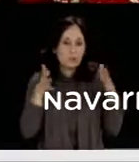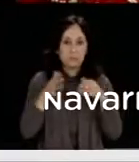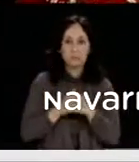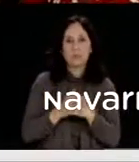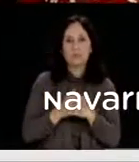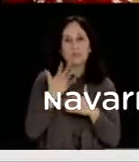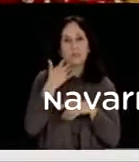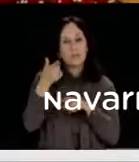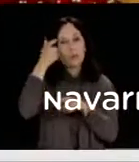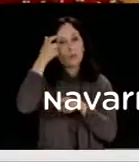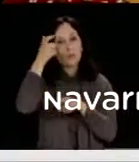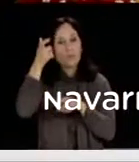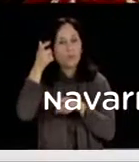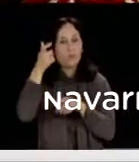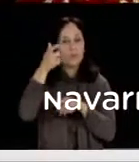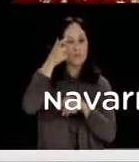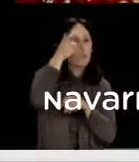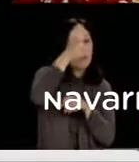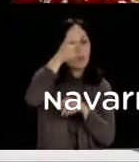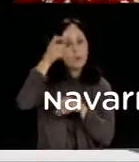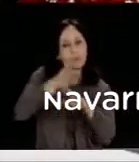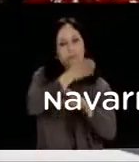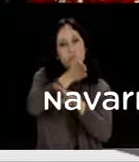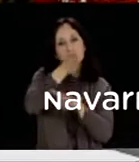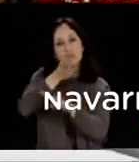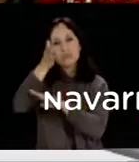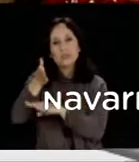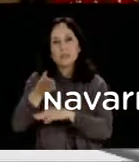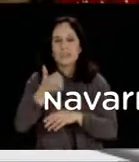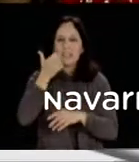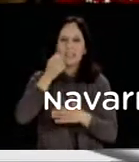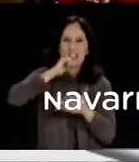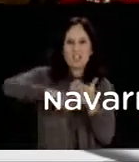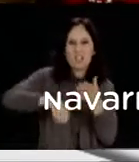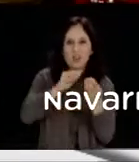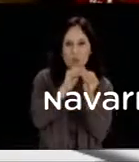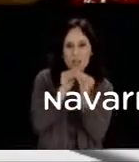que hoy estaban en un pueblo y mañana estaban en otro. Se dedicaban a todo ese tipo de cosas. Eran más bien herreros,